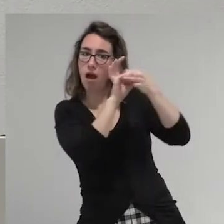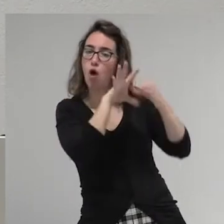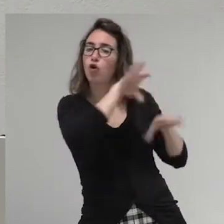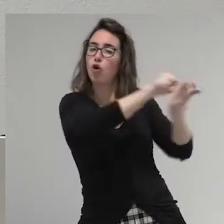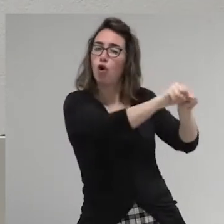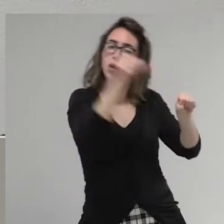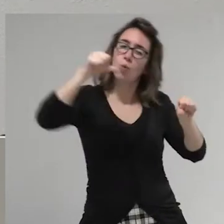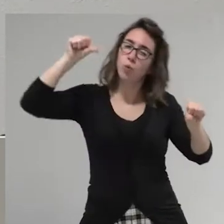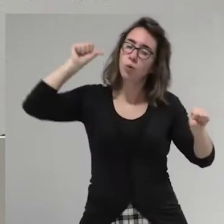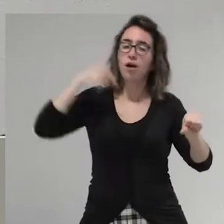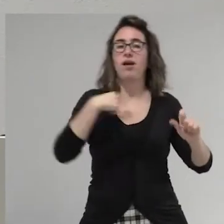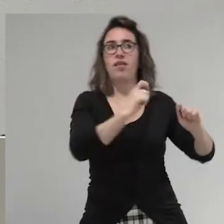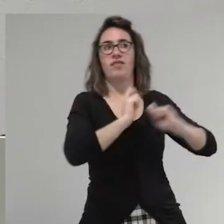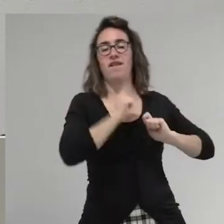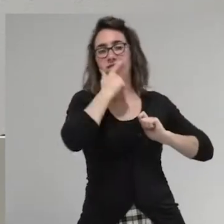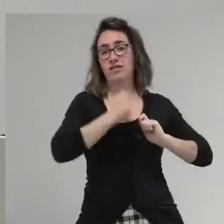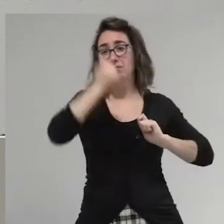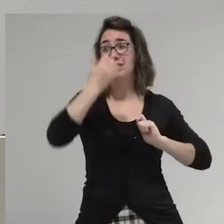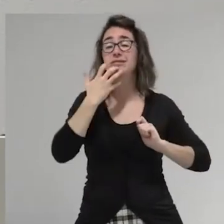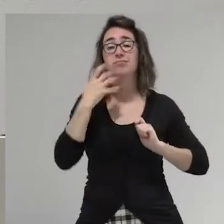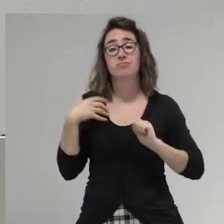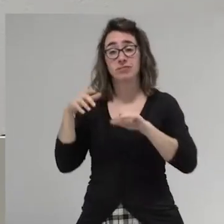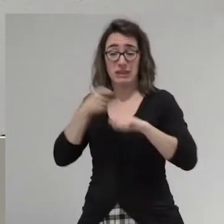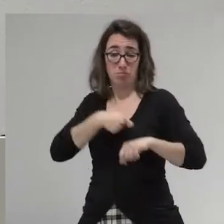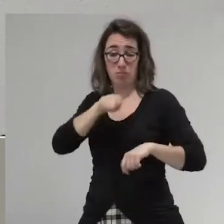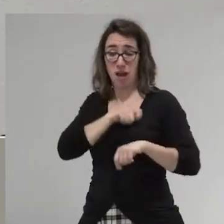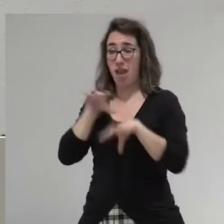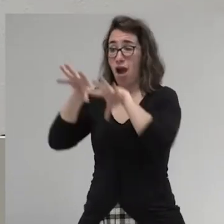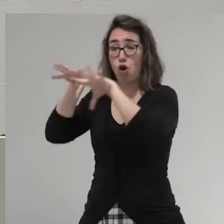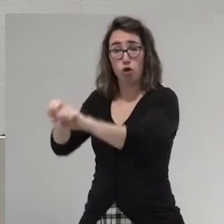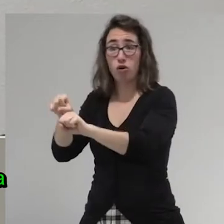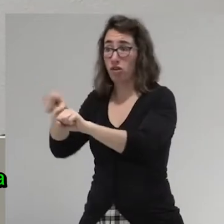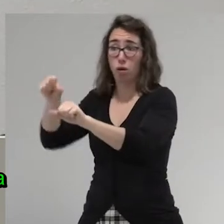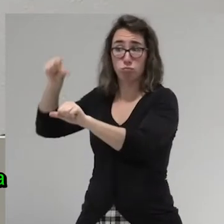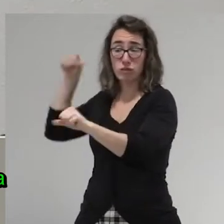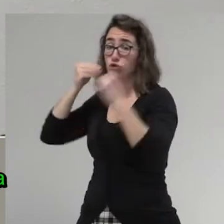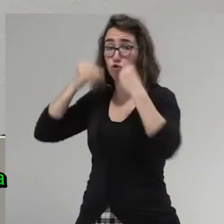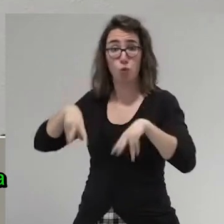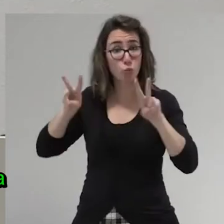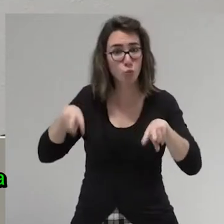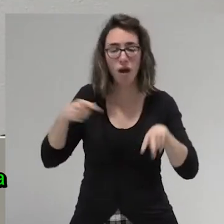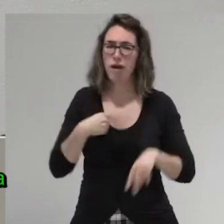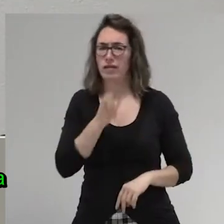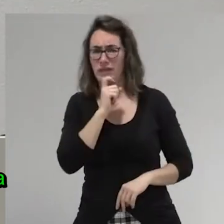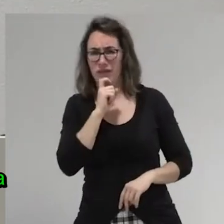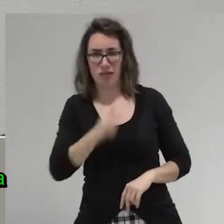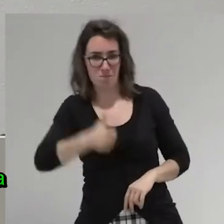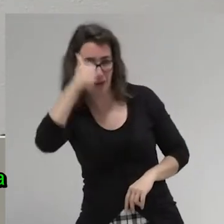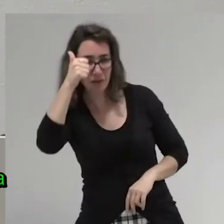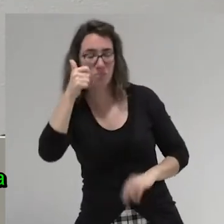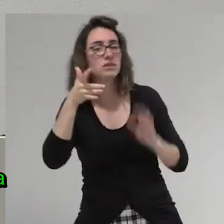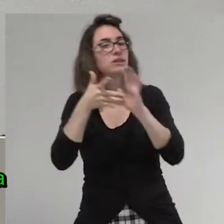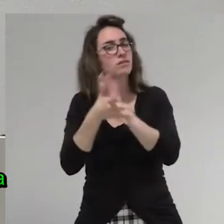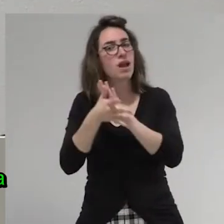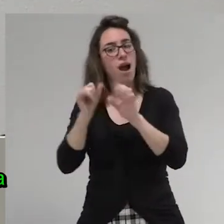que el que no lo ha tenido, que los países que no han tenido relación colonial con el Estado español, determinan una relación, una